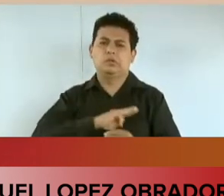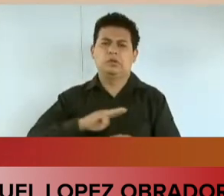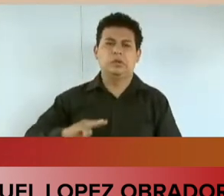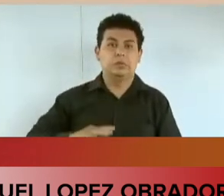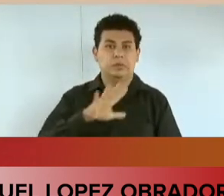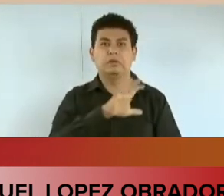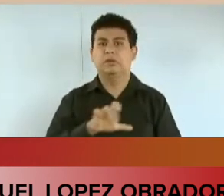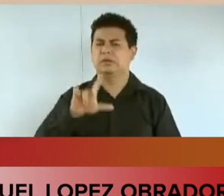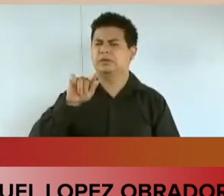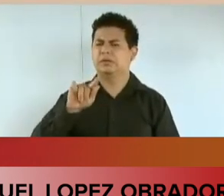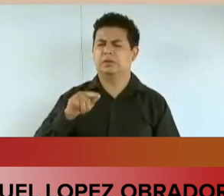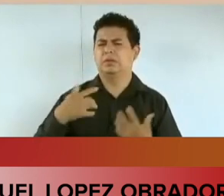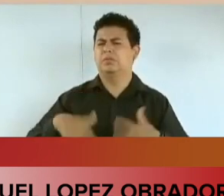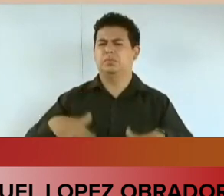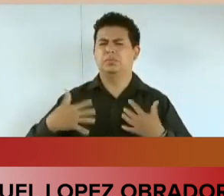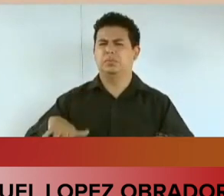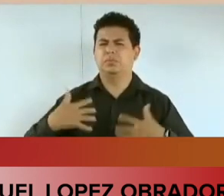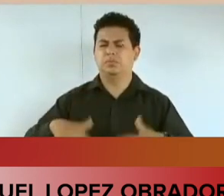570.